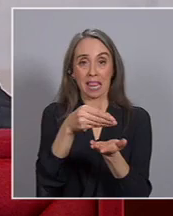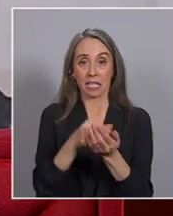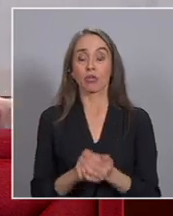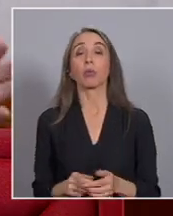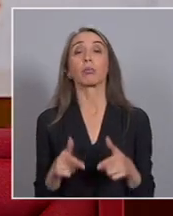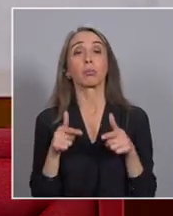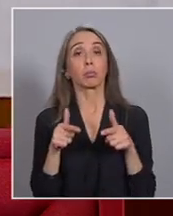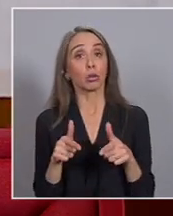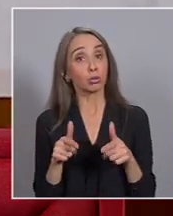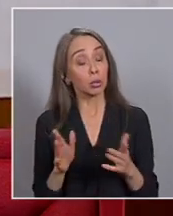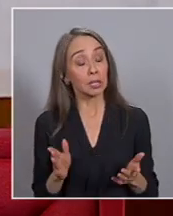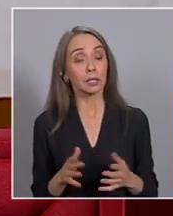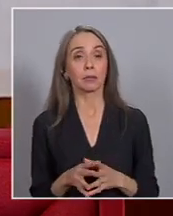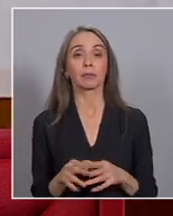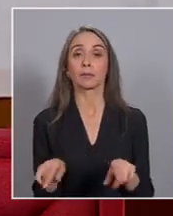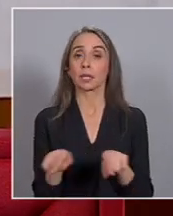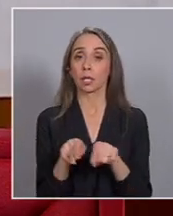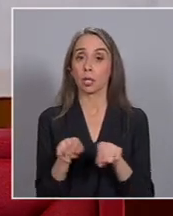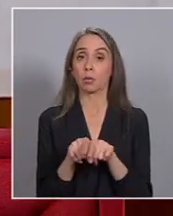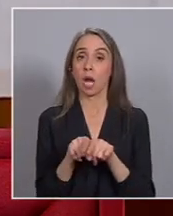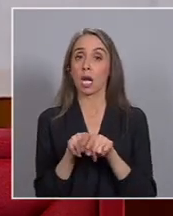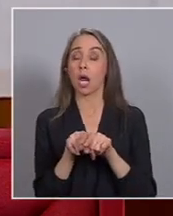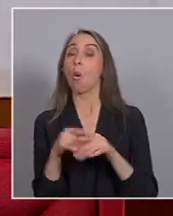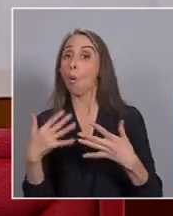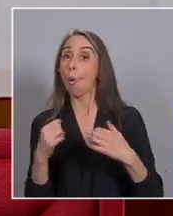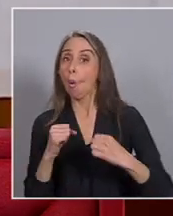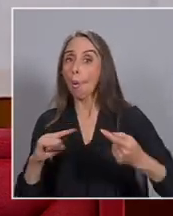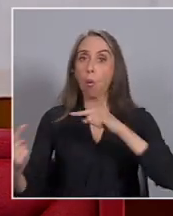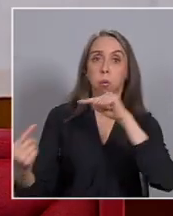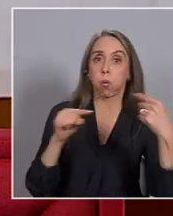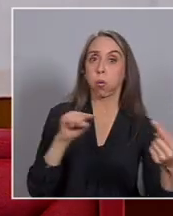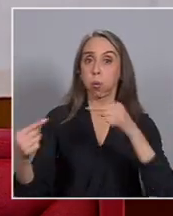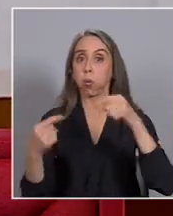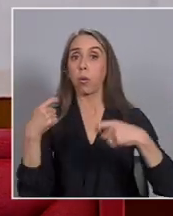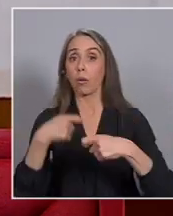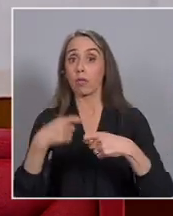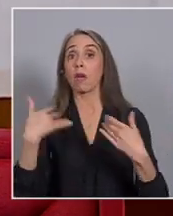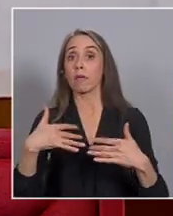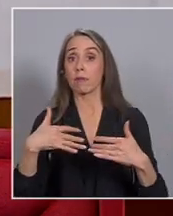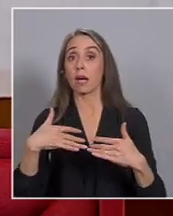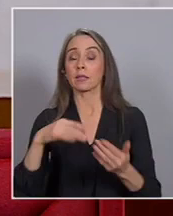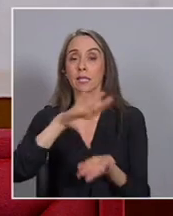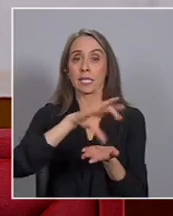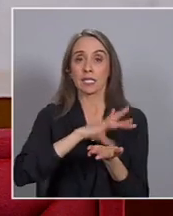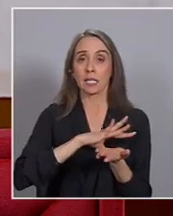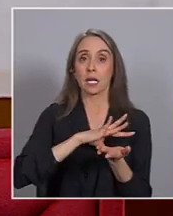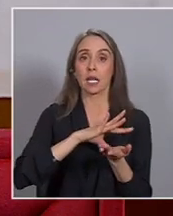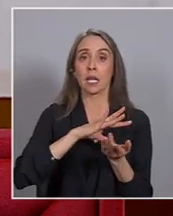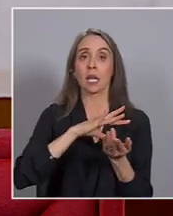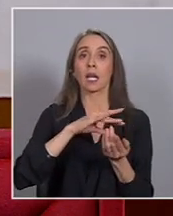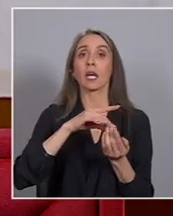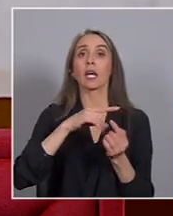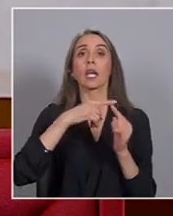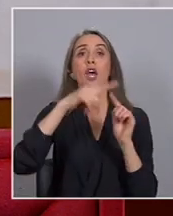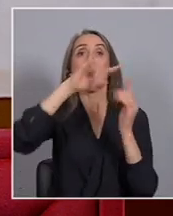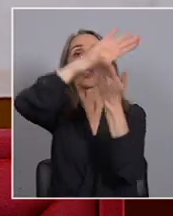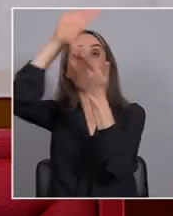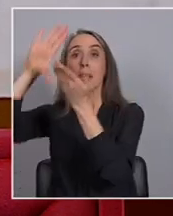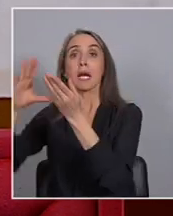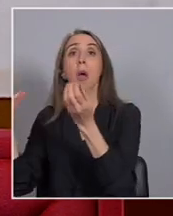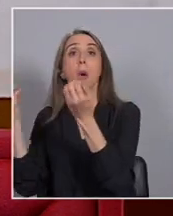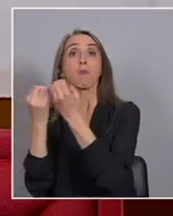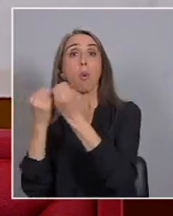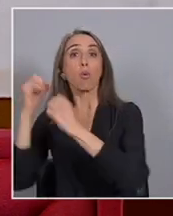Afortunadamente, pese al duro debate que generó en el país, afuera son muchas las empresas e